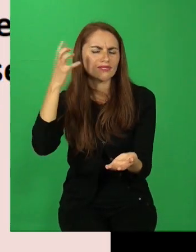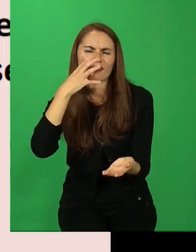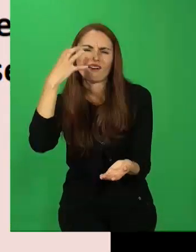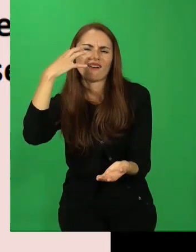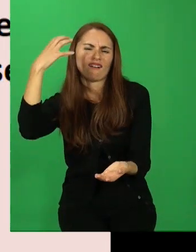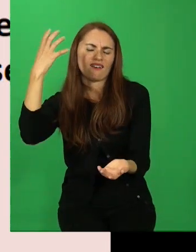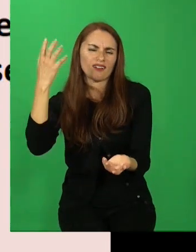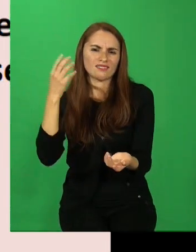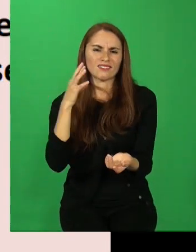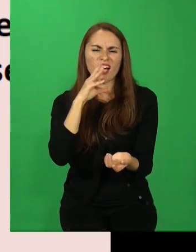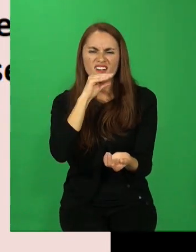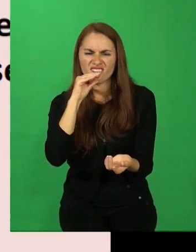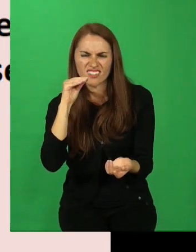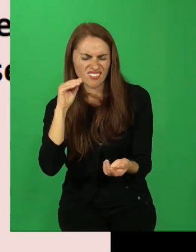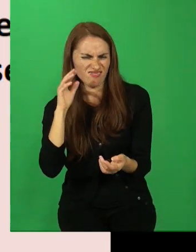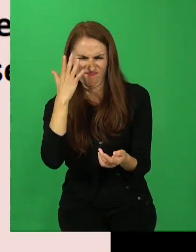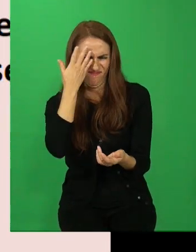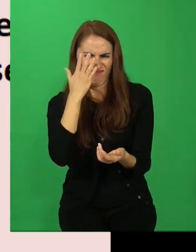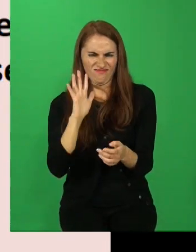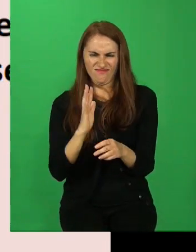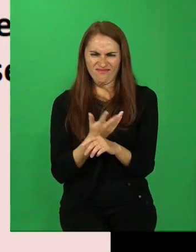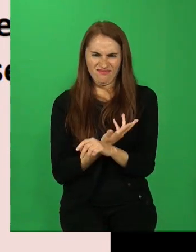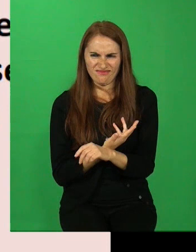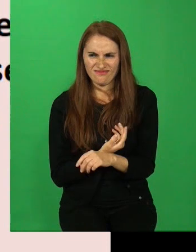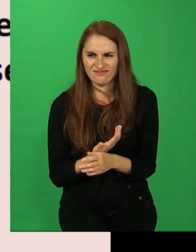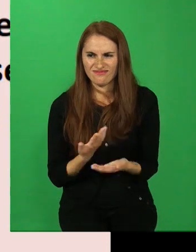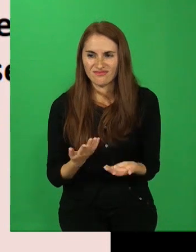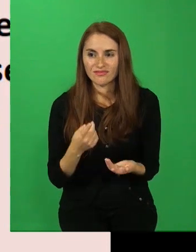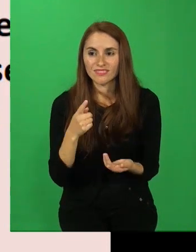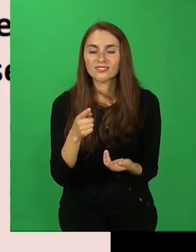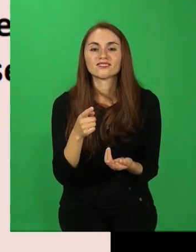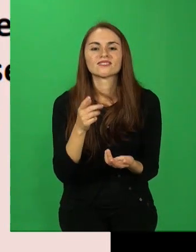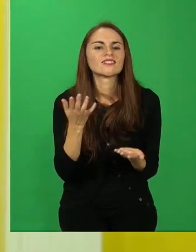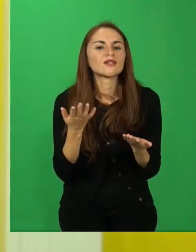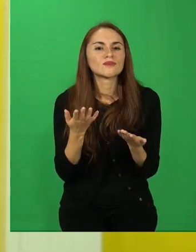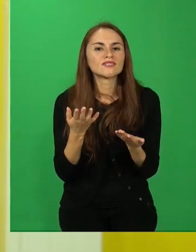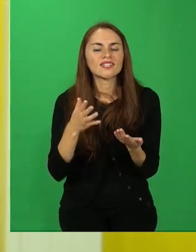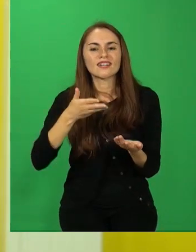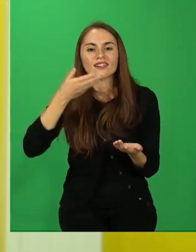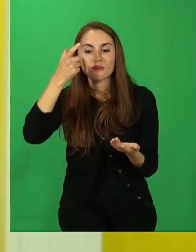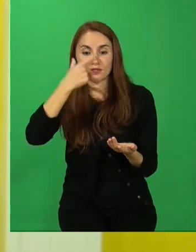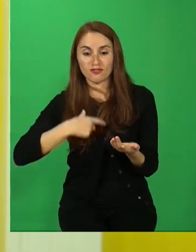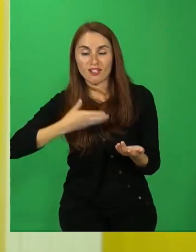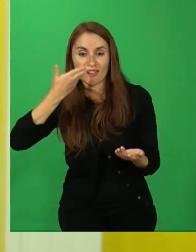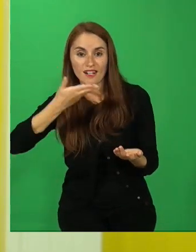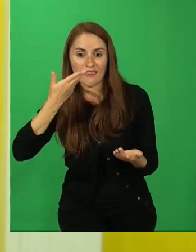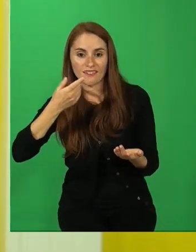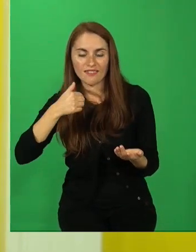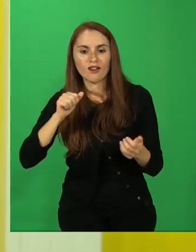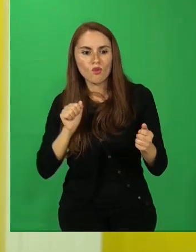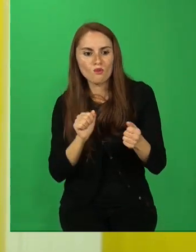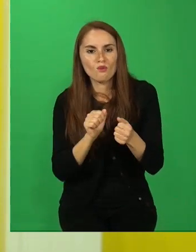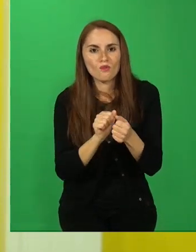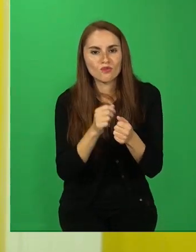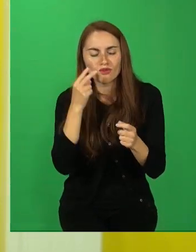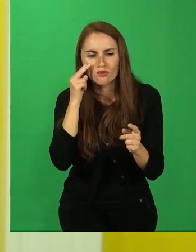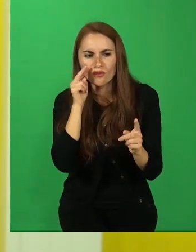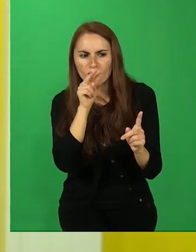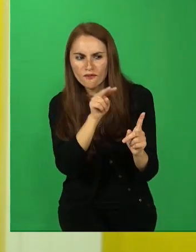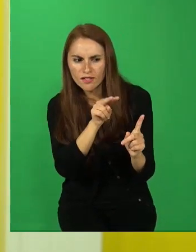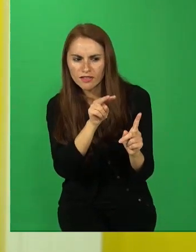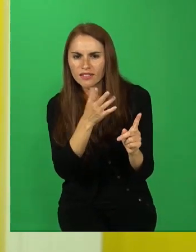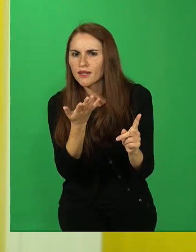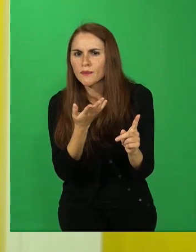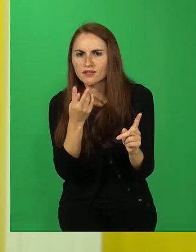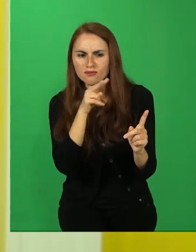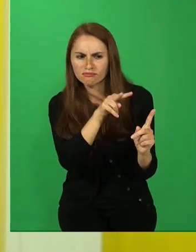gritos mal articulados. Acá él se incluye en la narración, pero está siendo testigo de lo